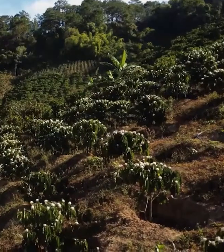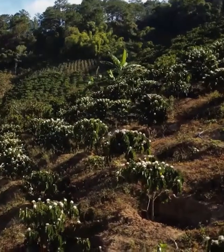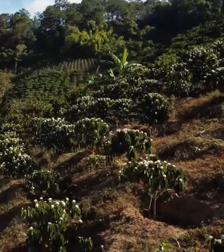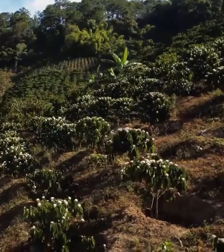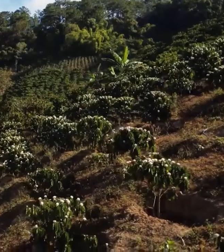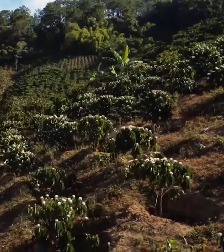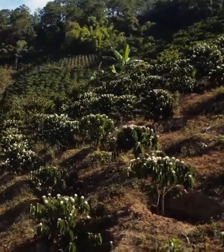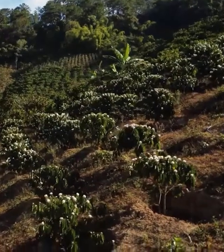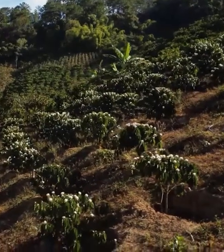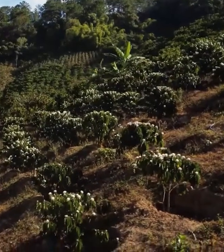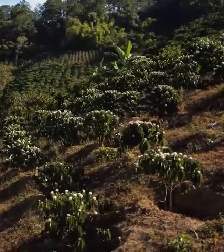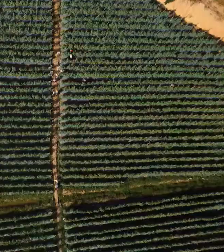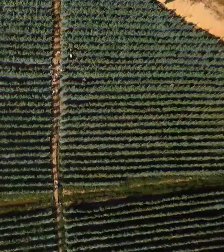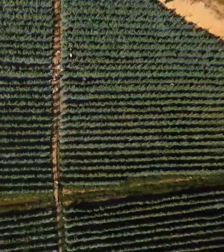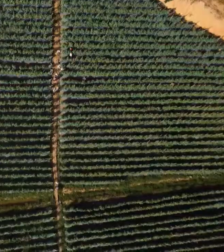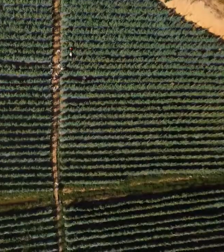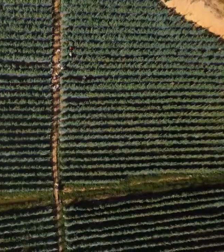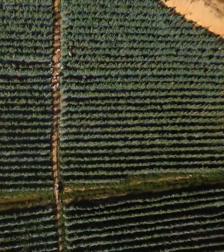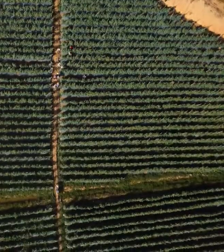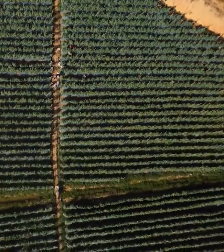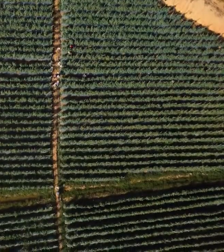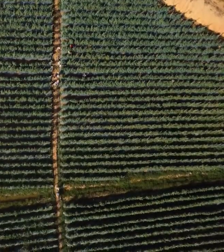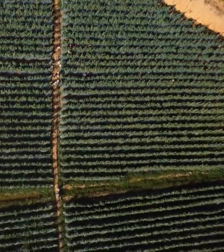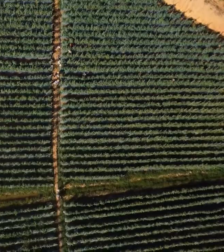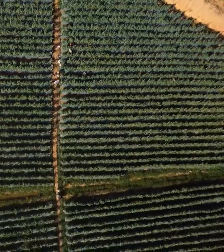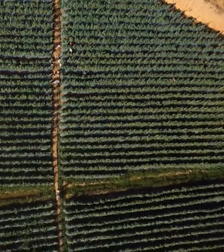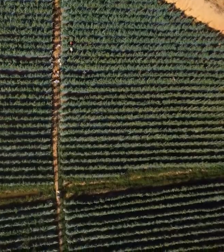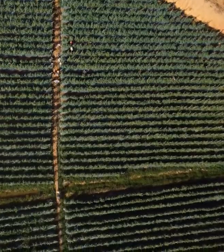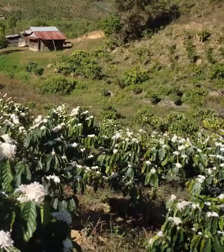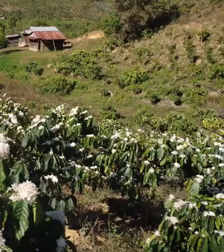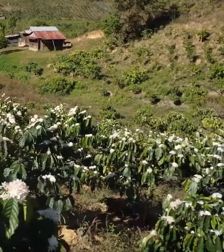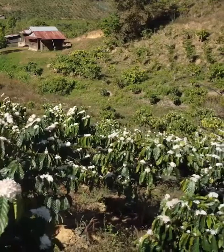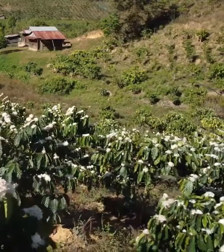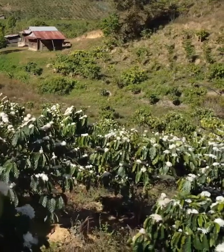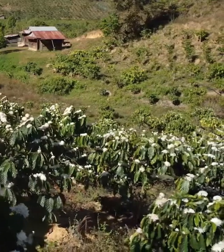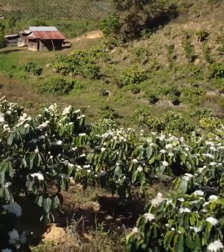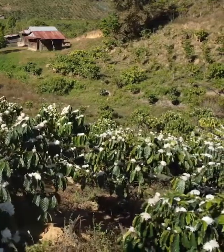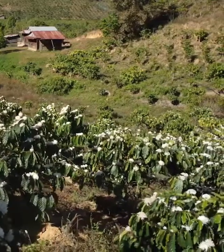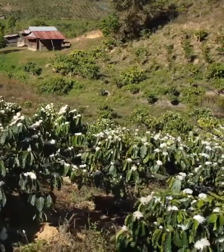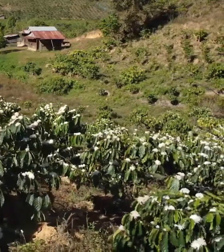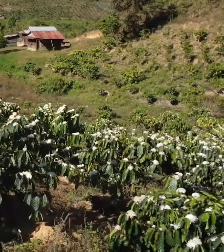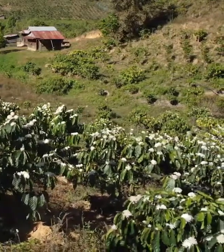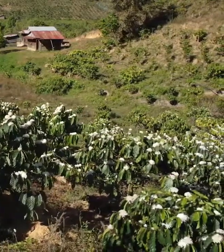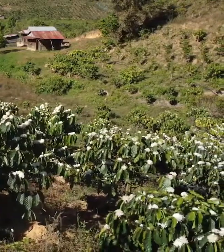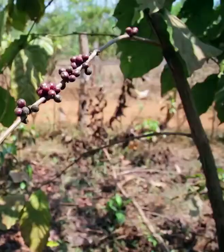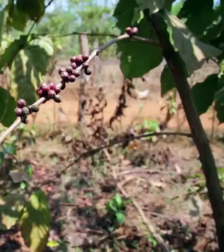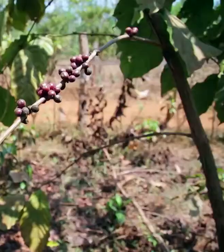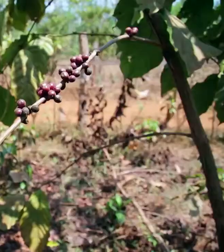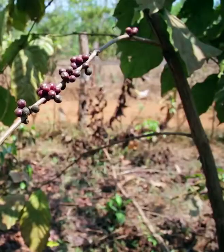áreas productoras más relevantes a nivel mundial del cultivo de la variedad de café arábica se están